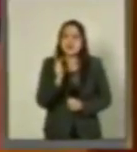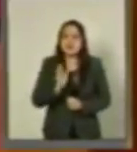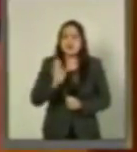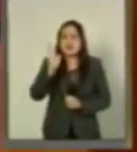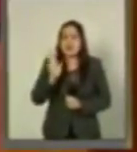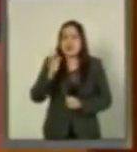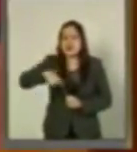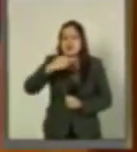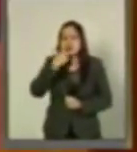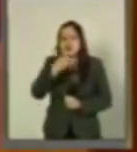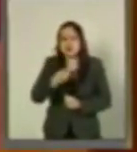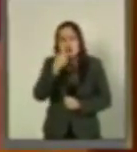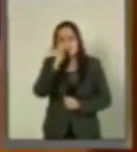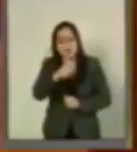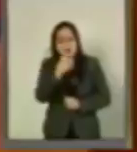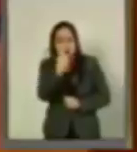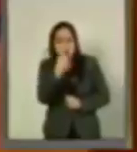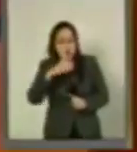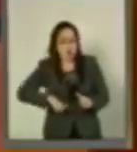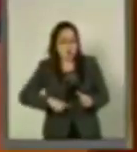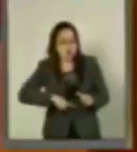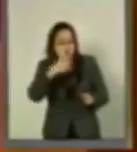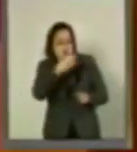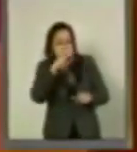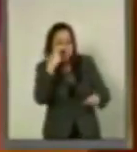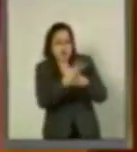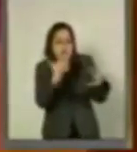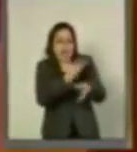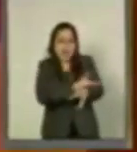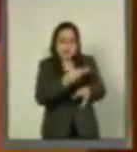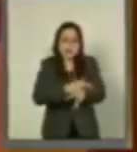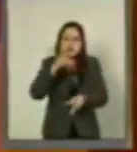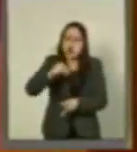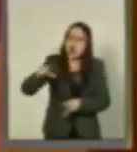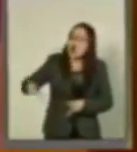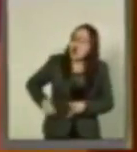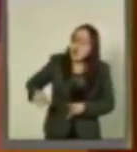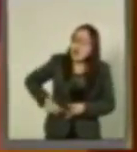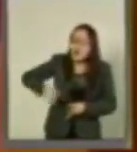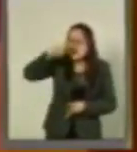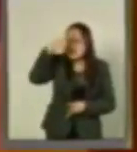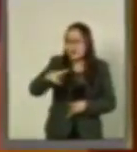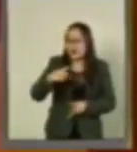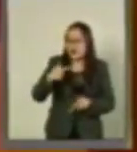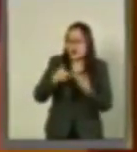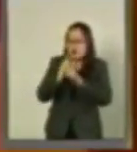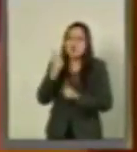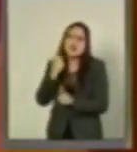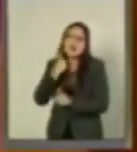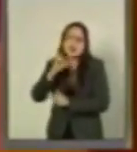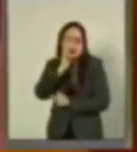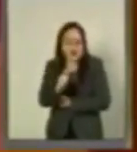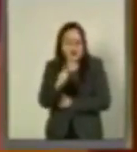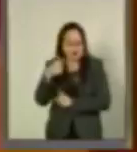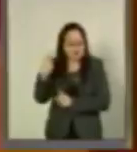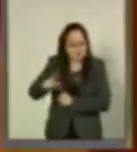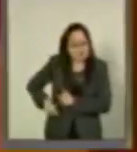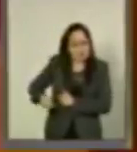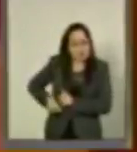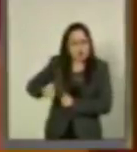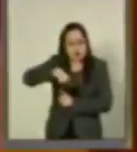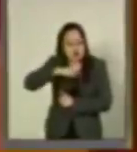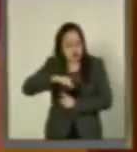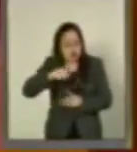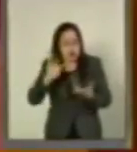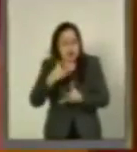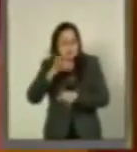pareciera que se le debe a un gobierno. Es el Estado mexicano quien propició esta modificación y a nosotros su implementación,